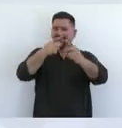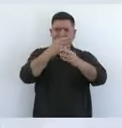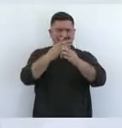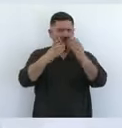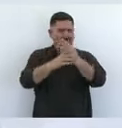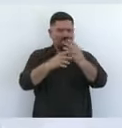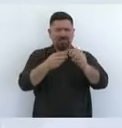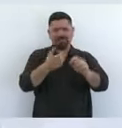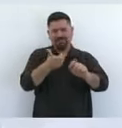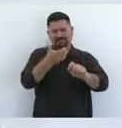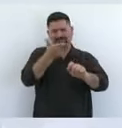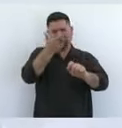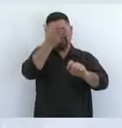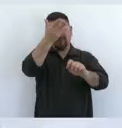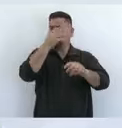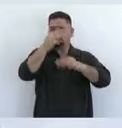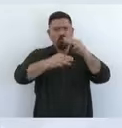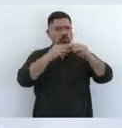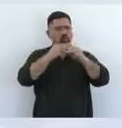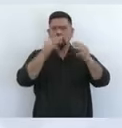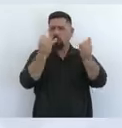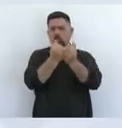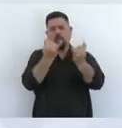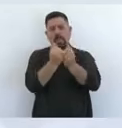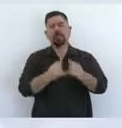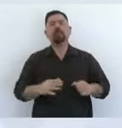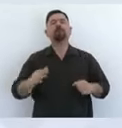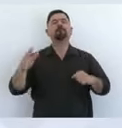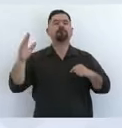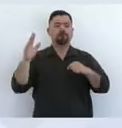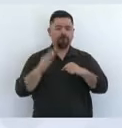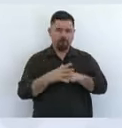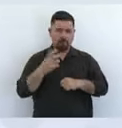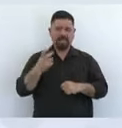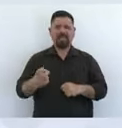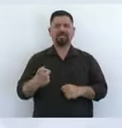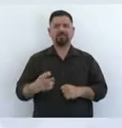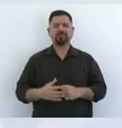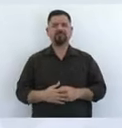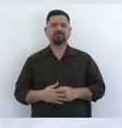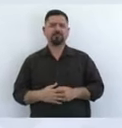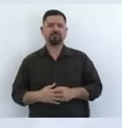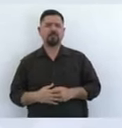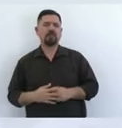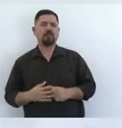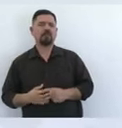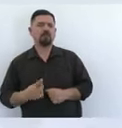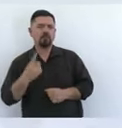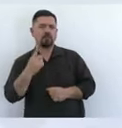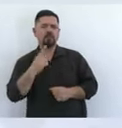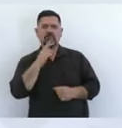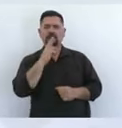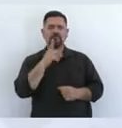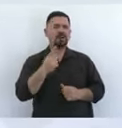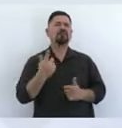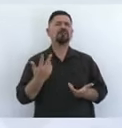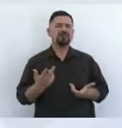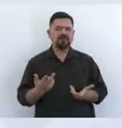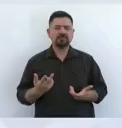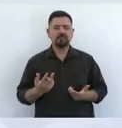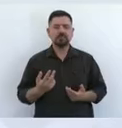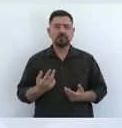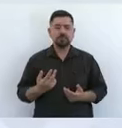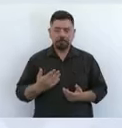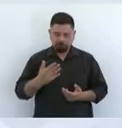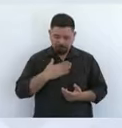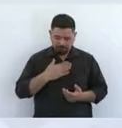mercancías en el mundo. Entonces, por eso, lo mejor es la